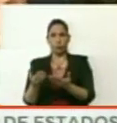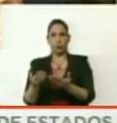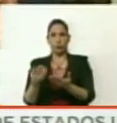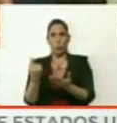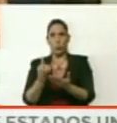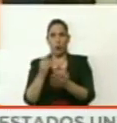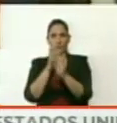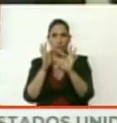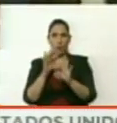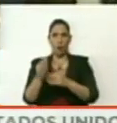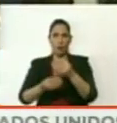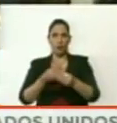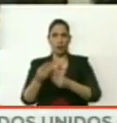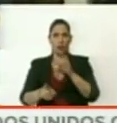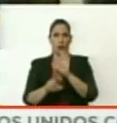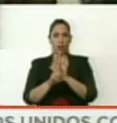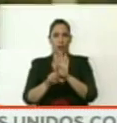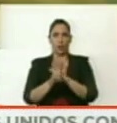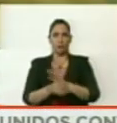manera de hacerlo además legalmente,